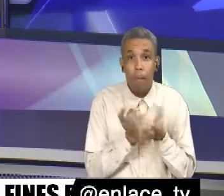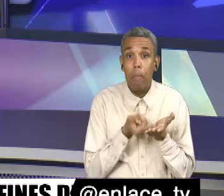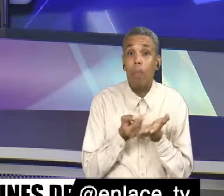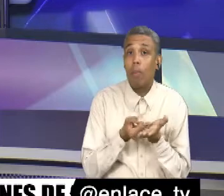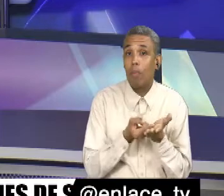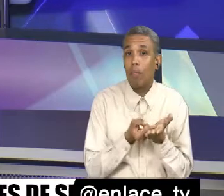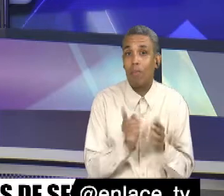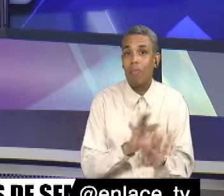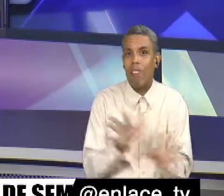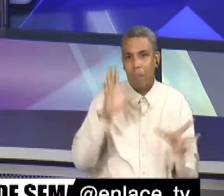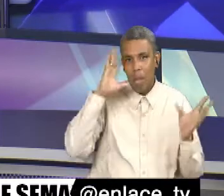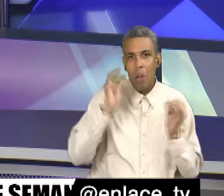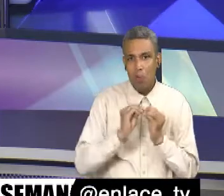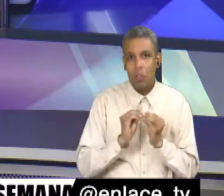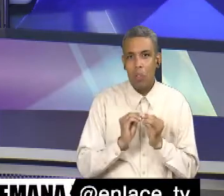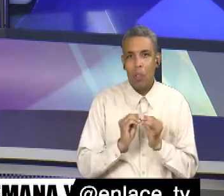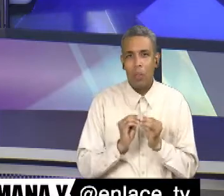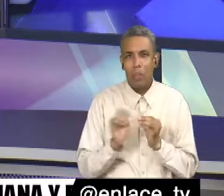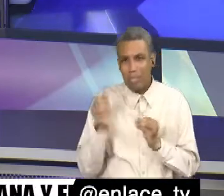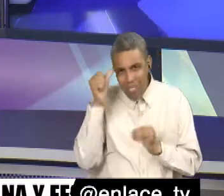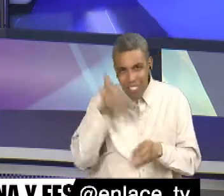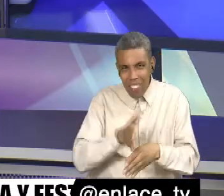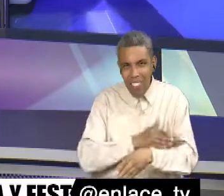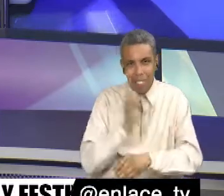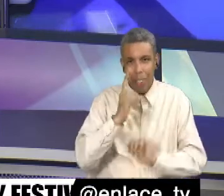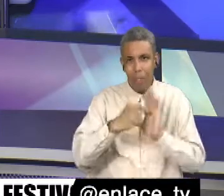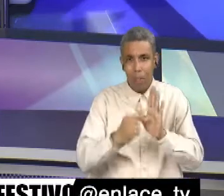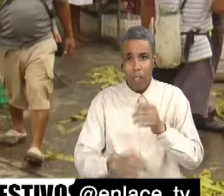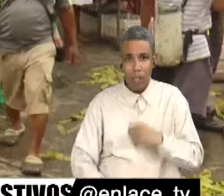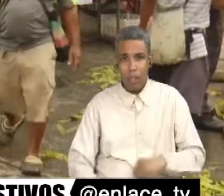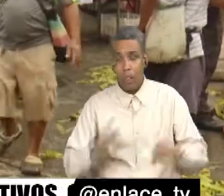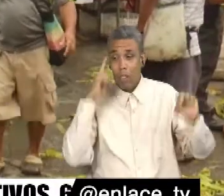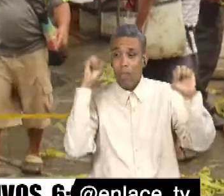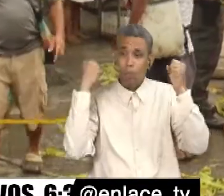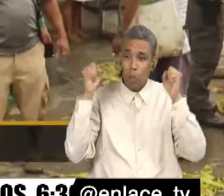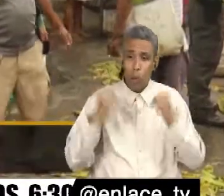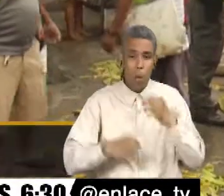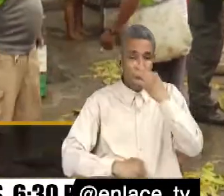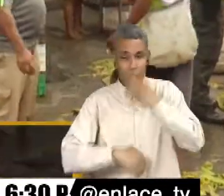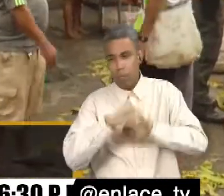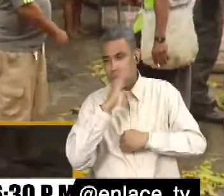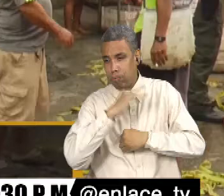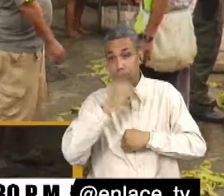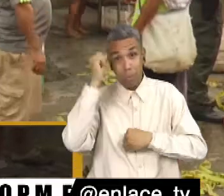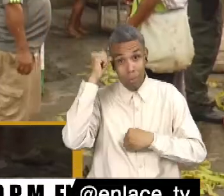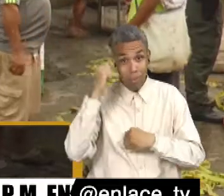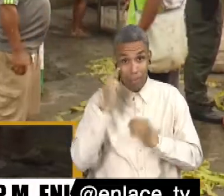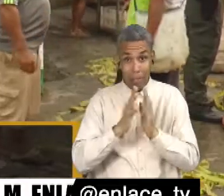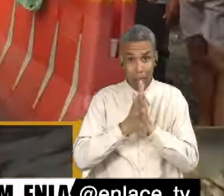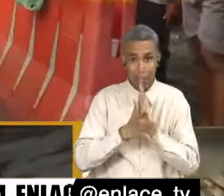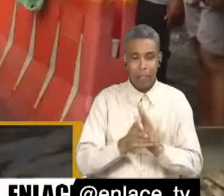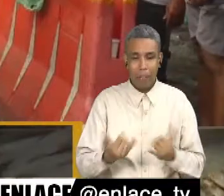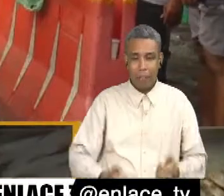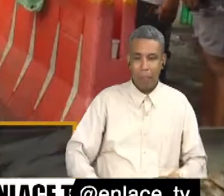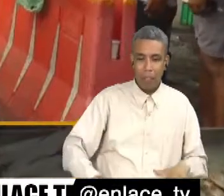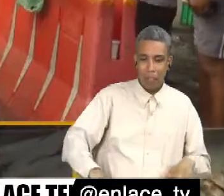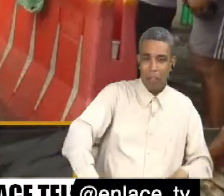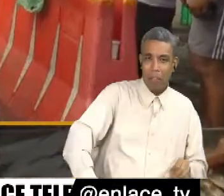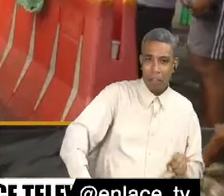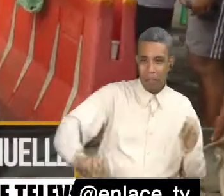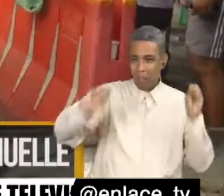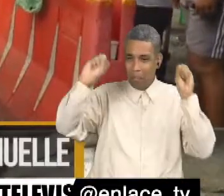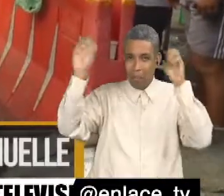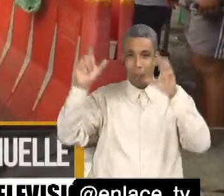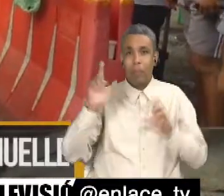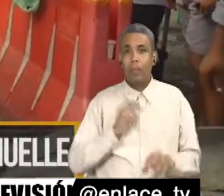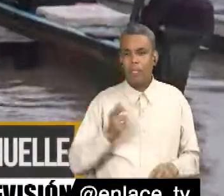el Paseo del Río para ejercer su actividad económica. Debido a que los vendedores fueron reubicados del sector del muelle en la